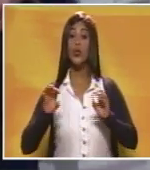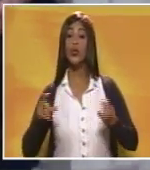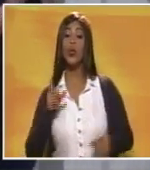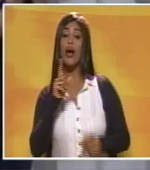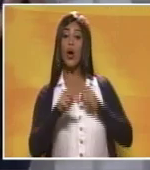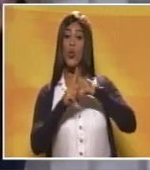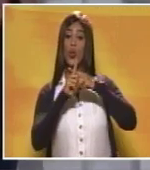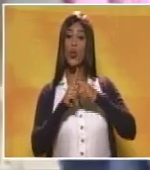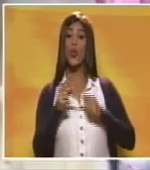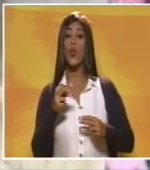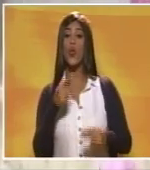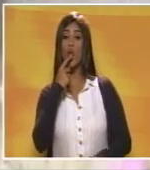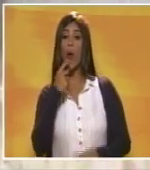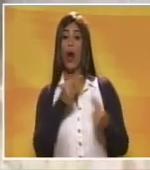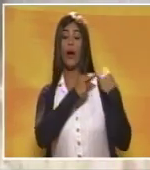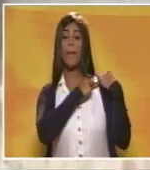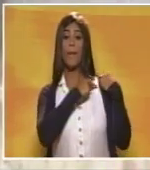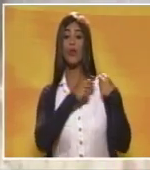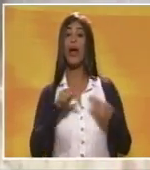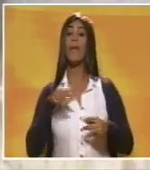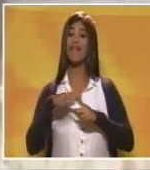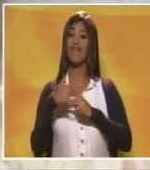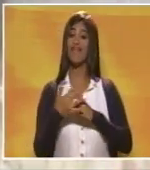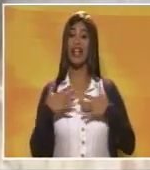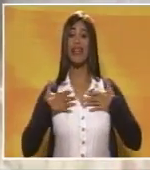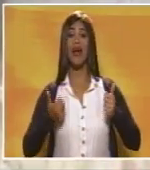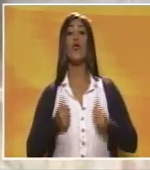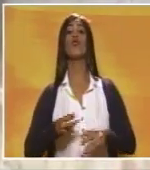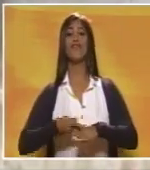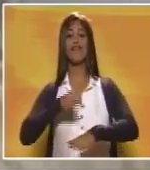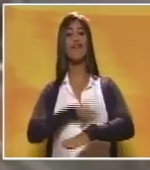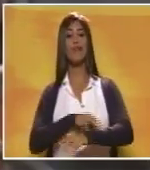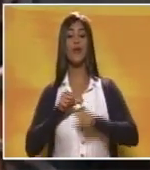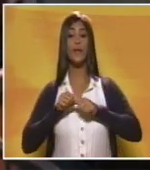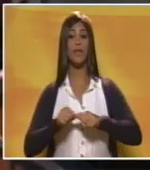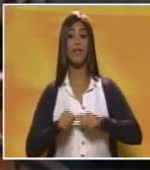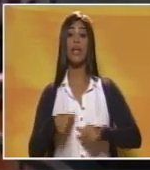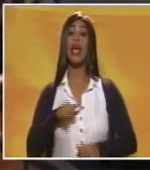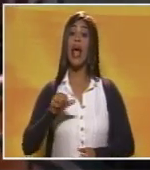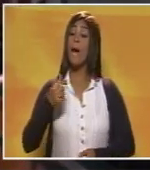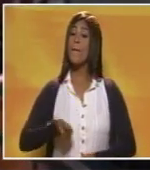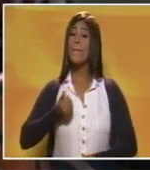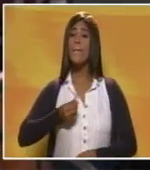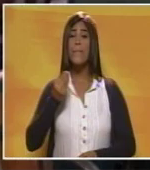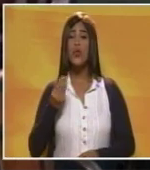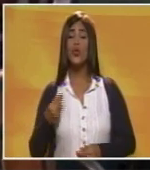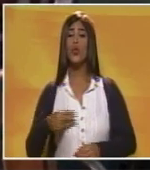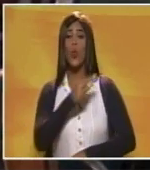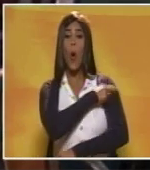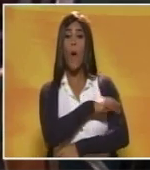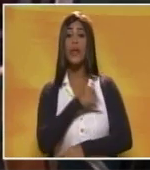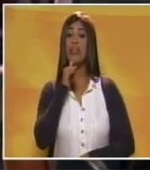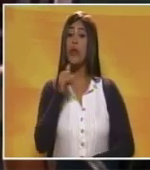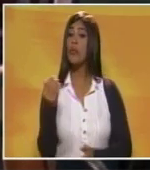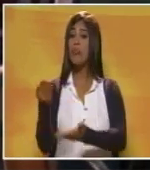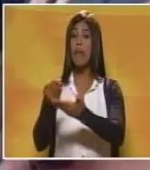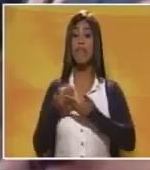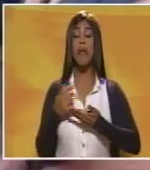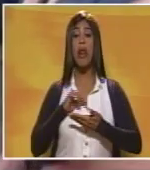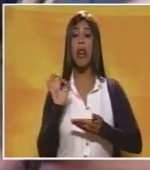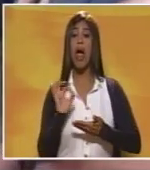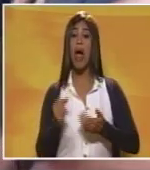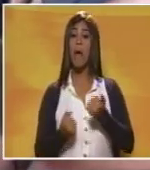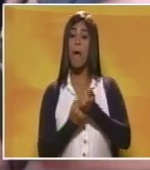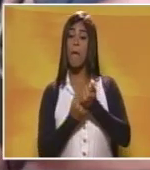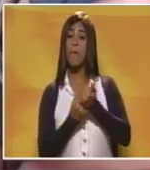la crisis en el sector de la salud persiste y en la mayoría de los centros hospitalarios, según denuncian, no se ha visto esa